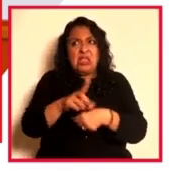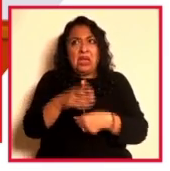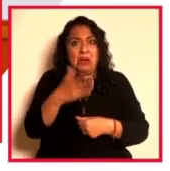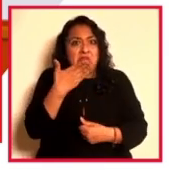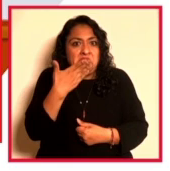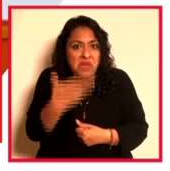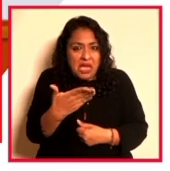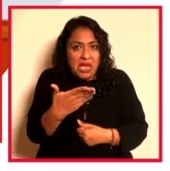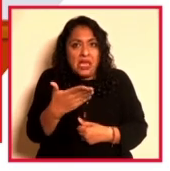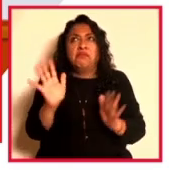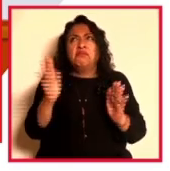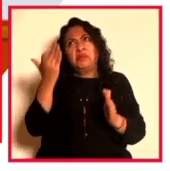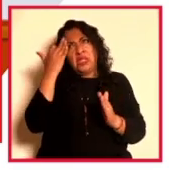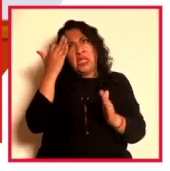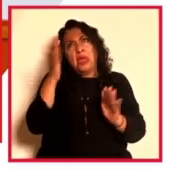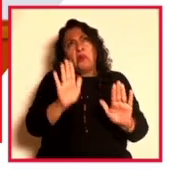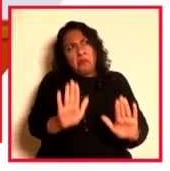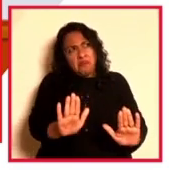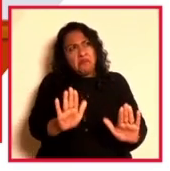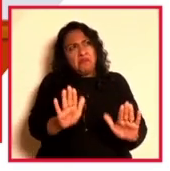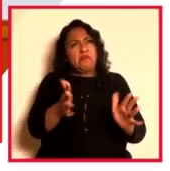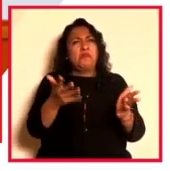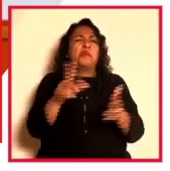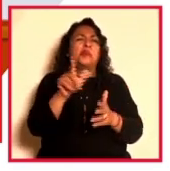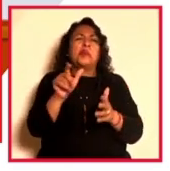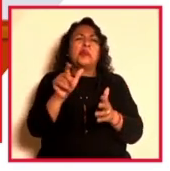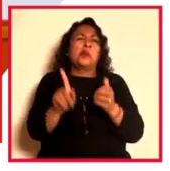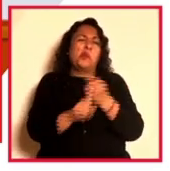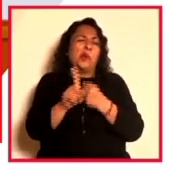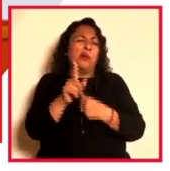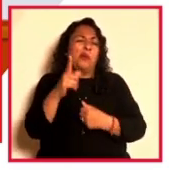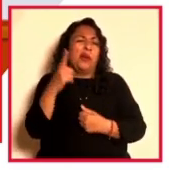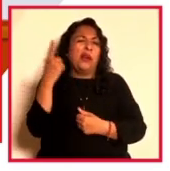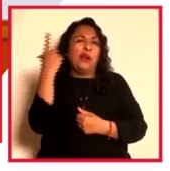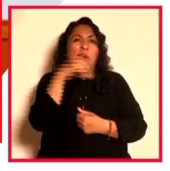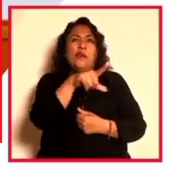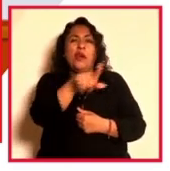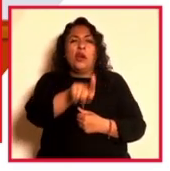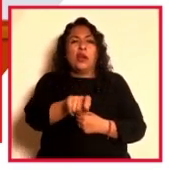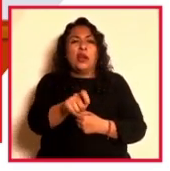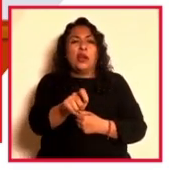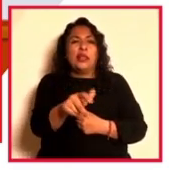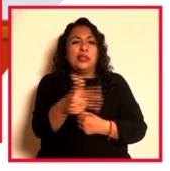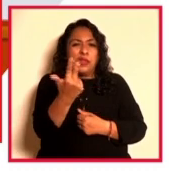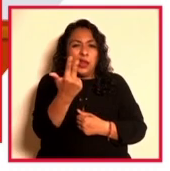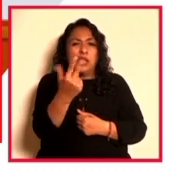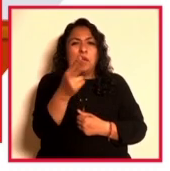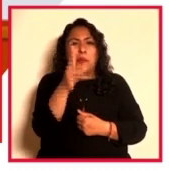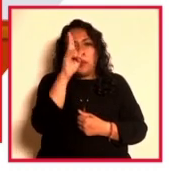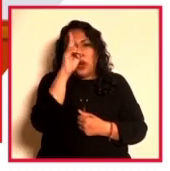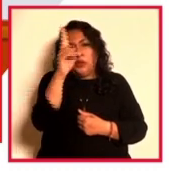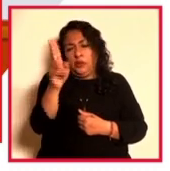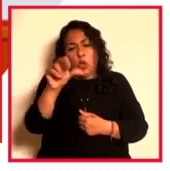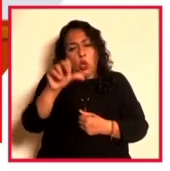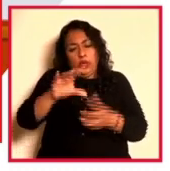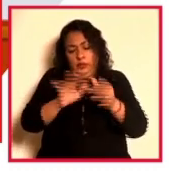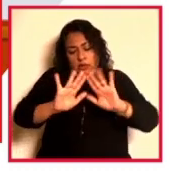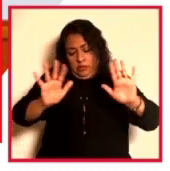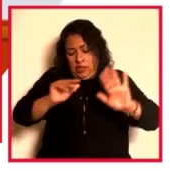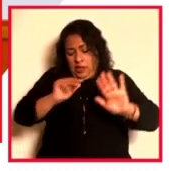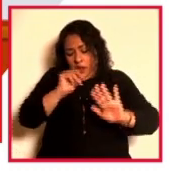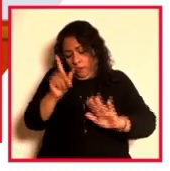ahí un tiempo hubo una situación muy desagradable en el Canal 13 de censura de la que no pienso hablar